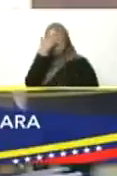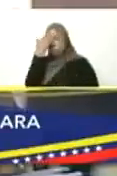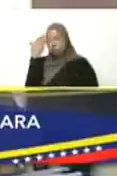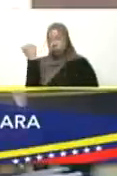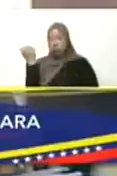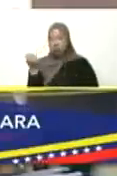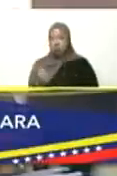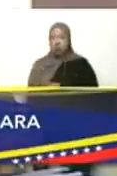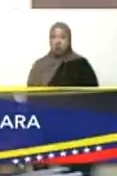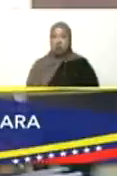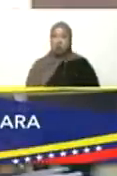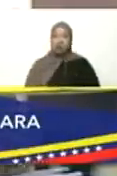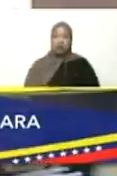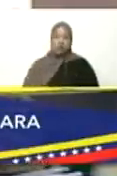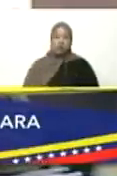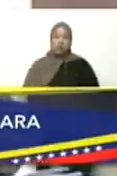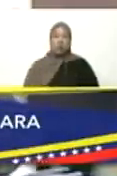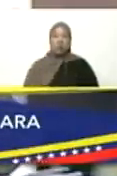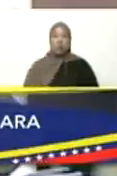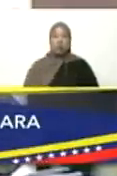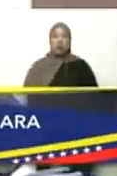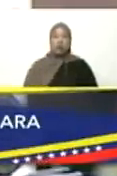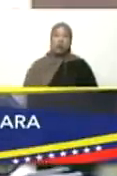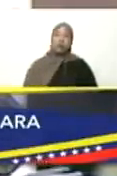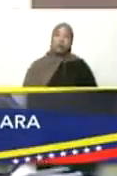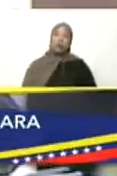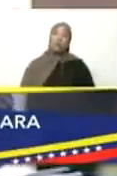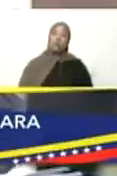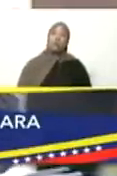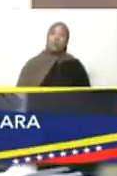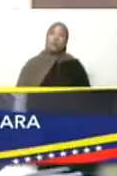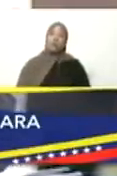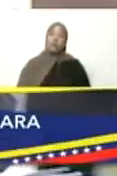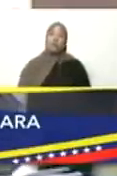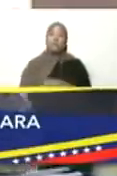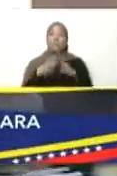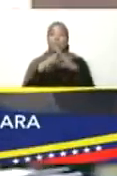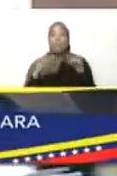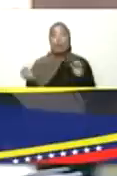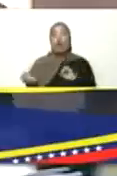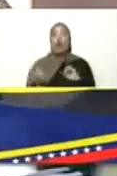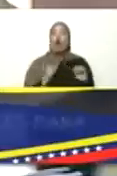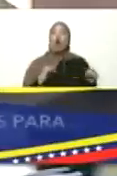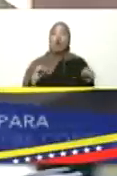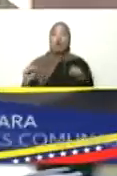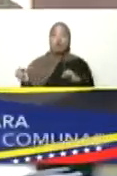Ahora, sin lugar a dudas, todo se estremeció.